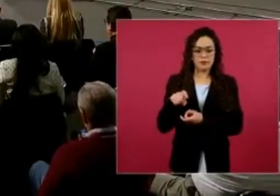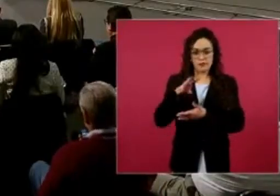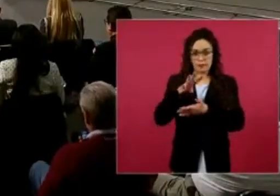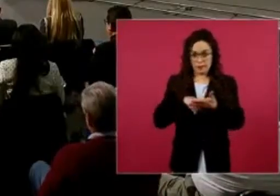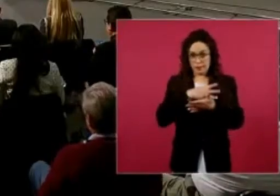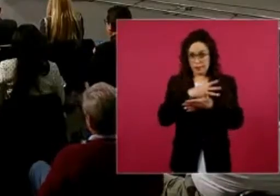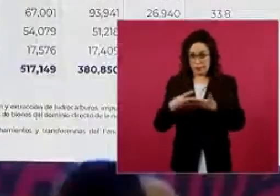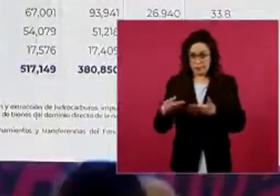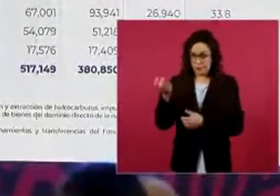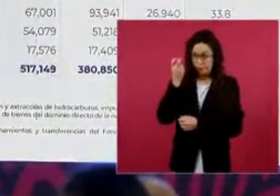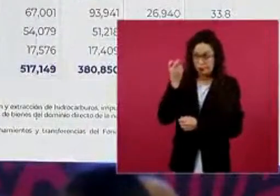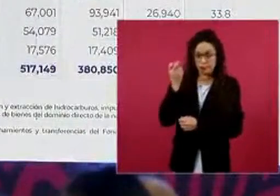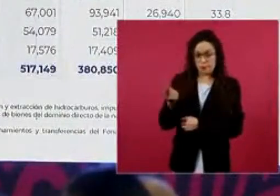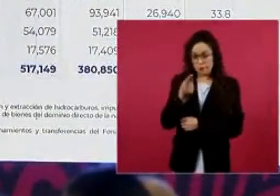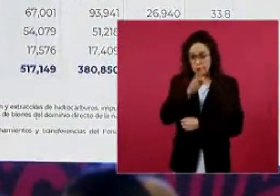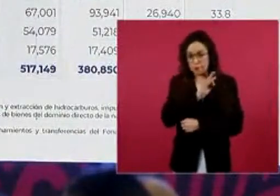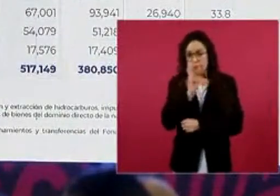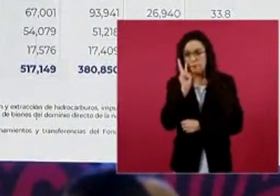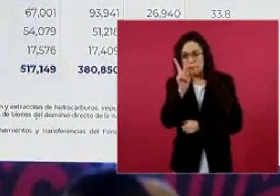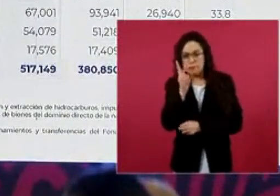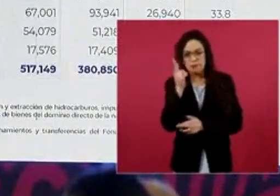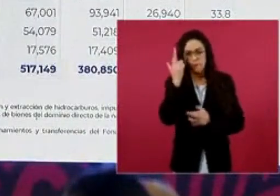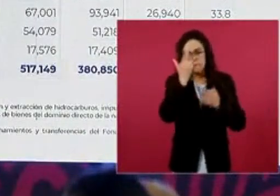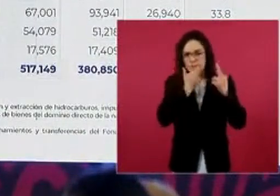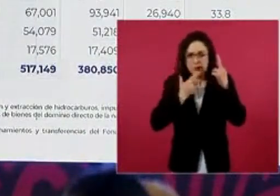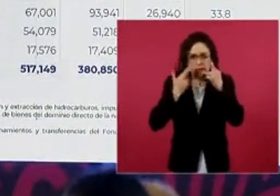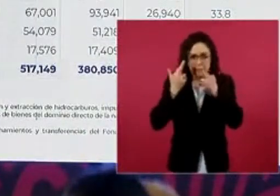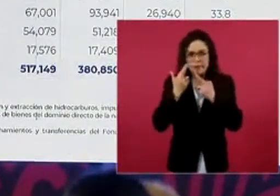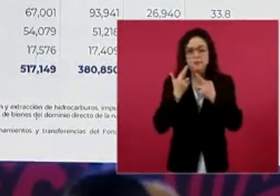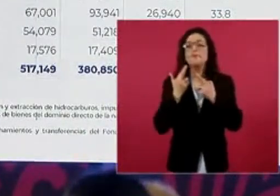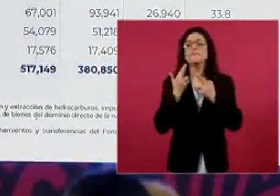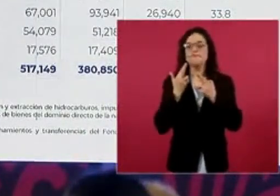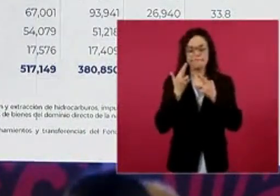si revisan, va acorde